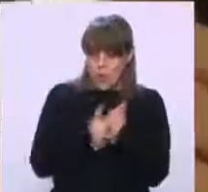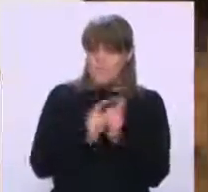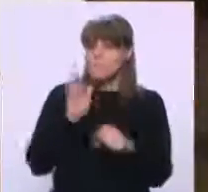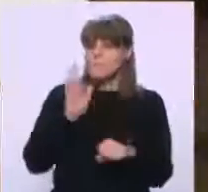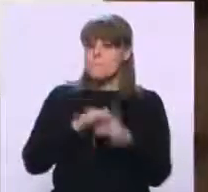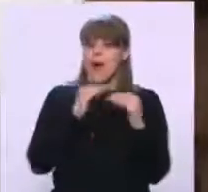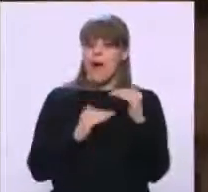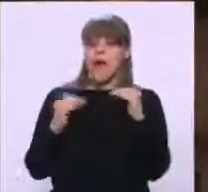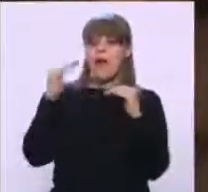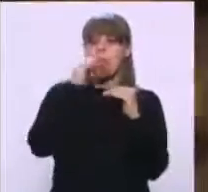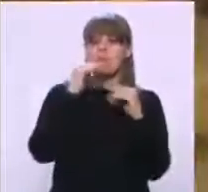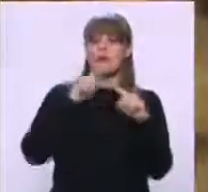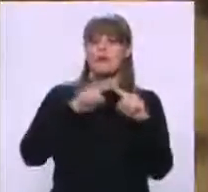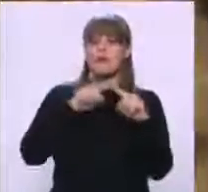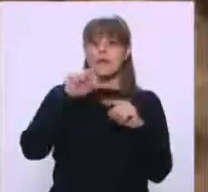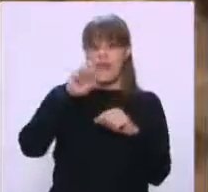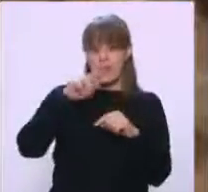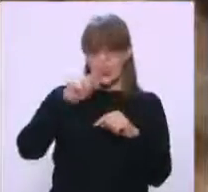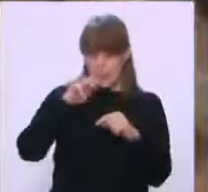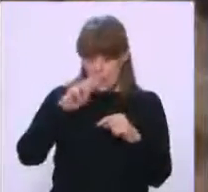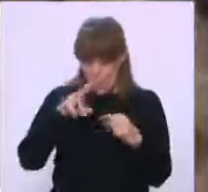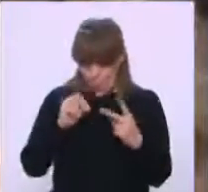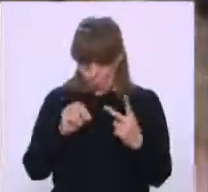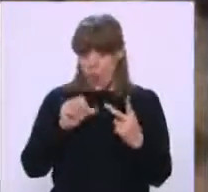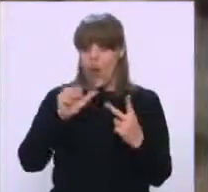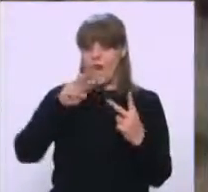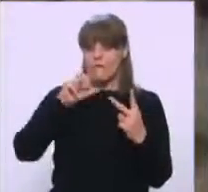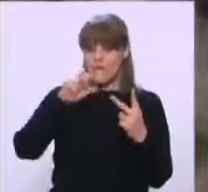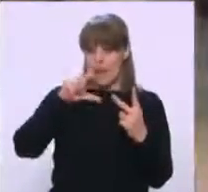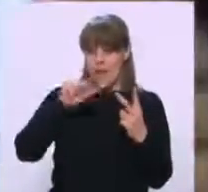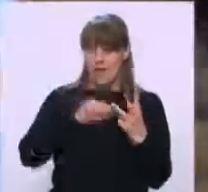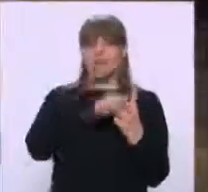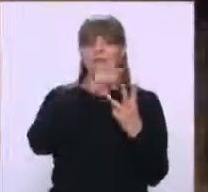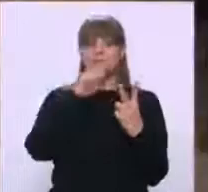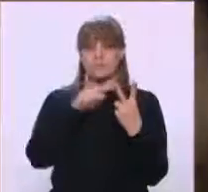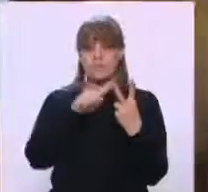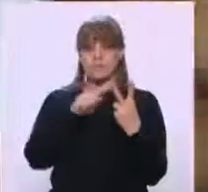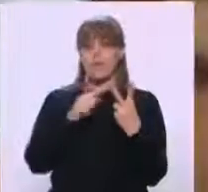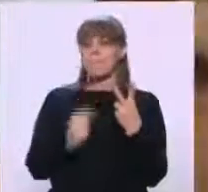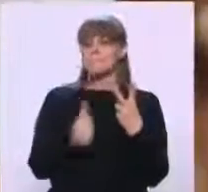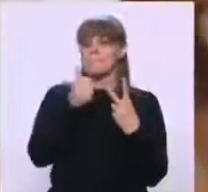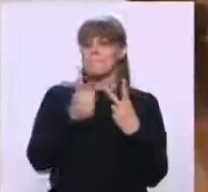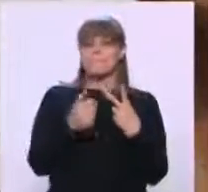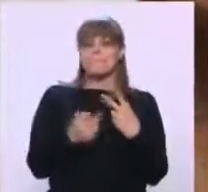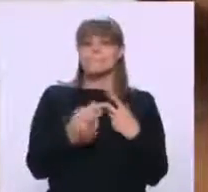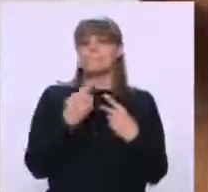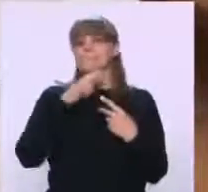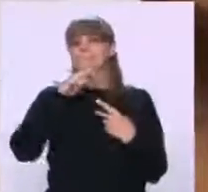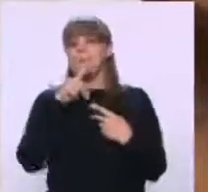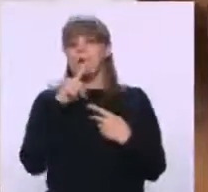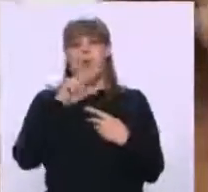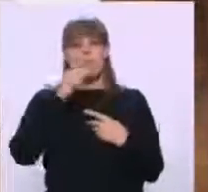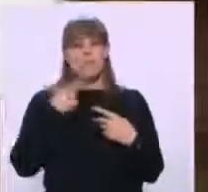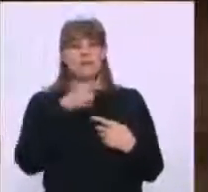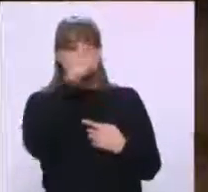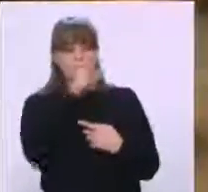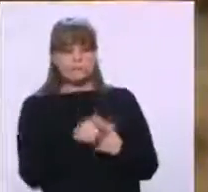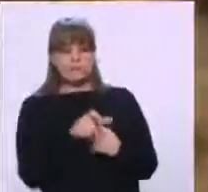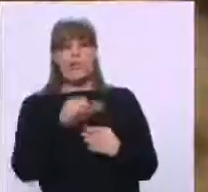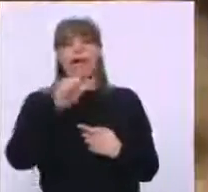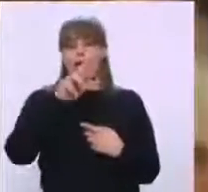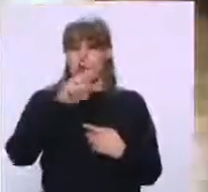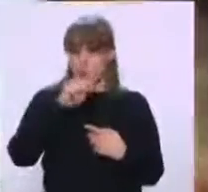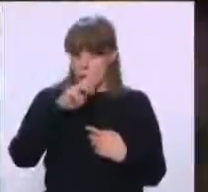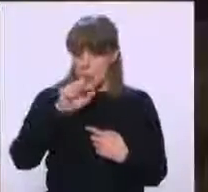es Arturo Ávila, la persona con mejor imagen en Aguascalientes es Arturo Ávila, pero no